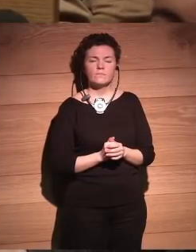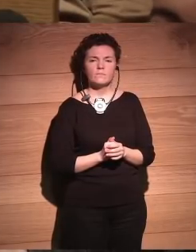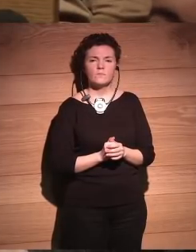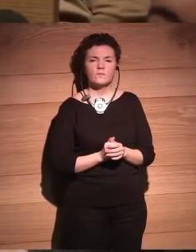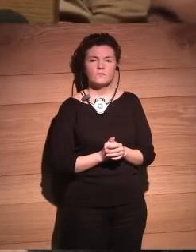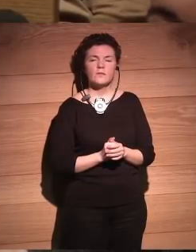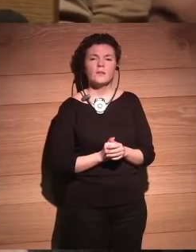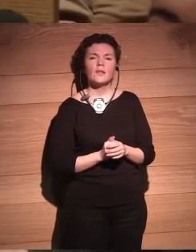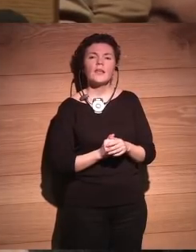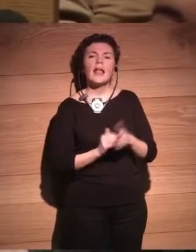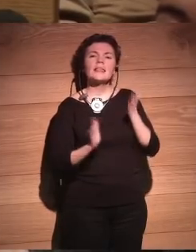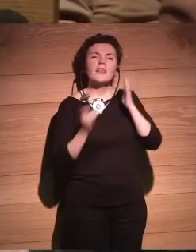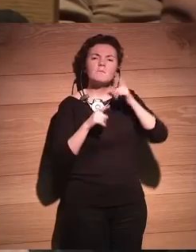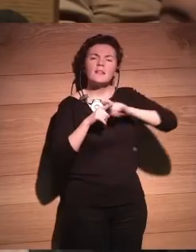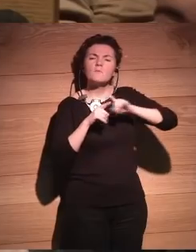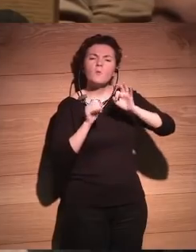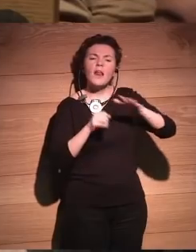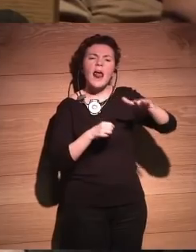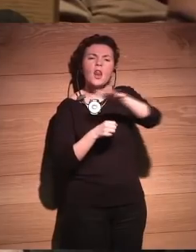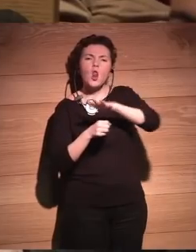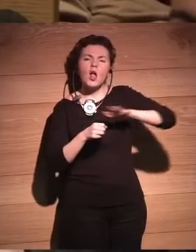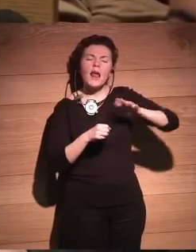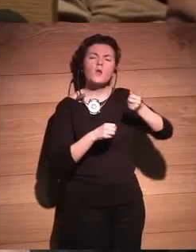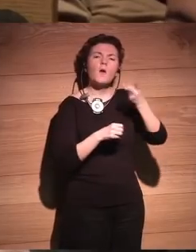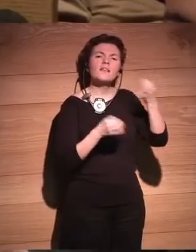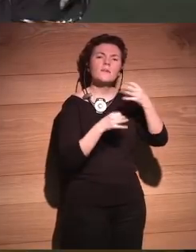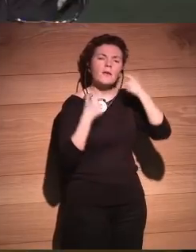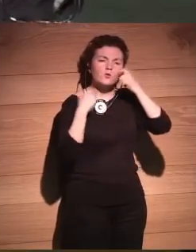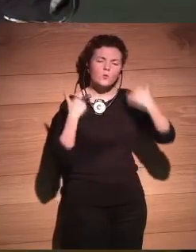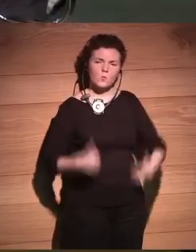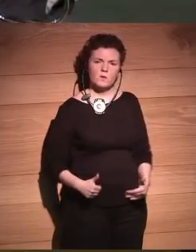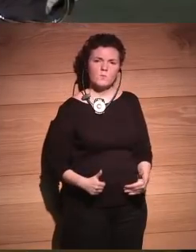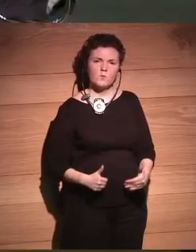qué tipo de terapias se aplican a nivel local y cuáles se deberían aplicar a todo el cuerpo.